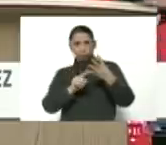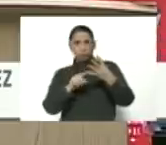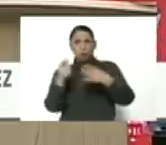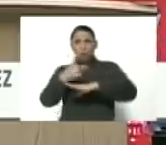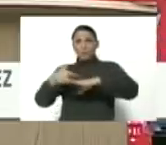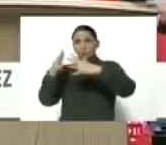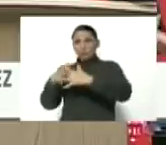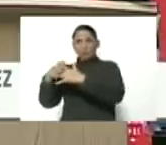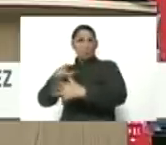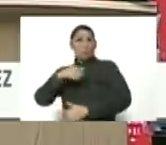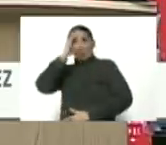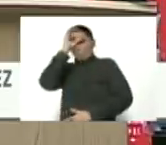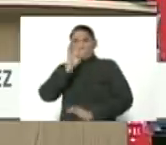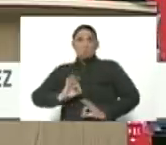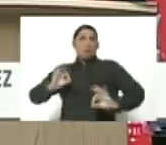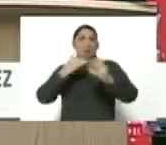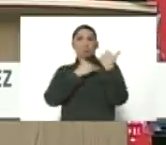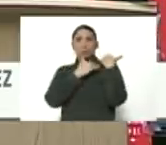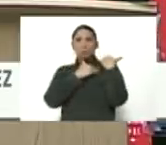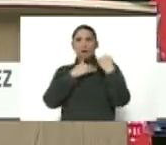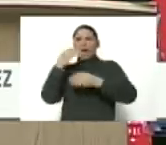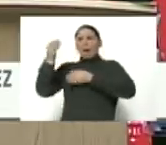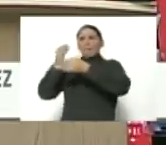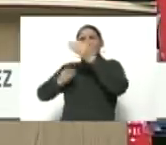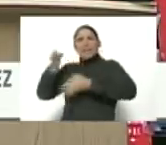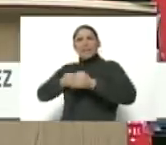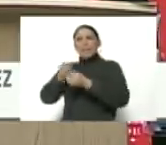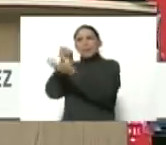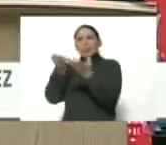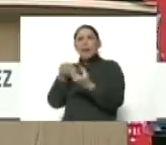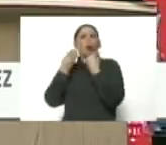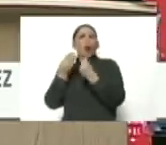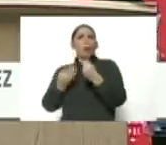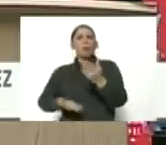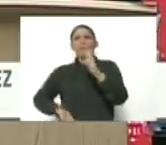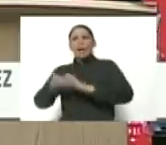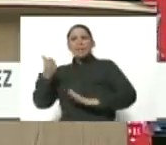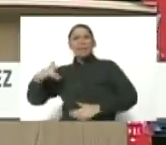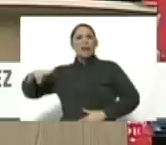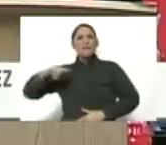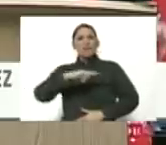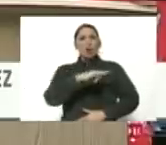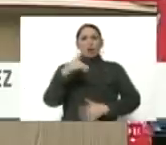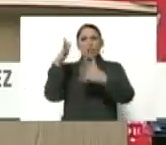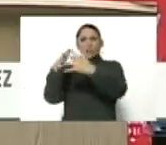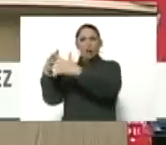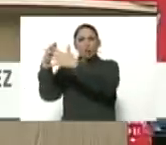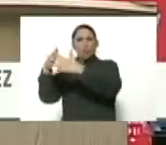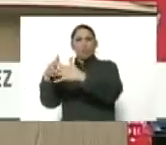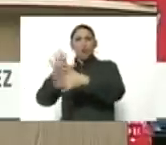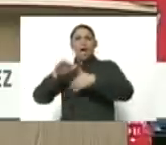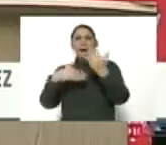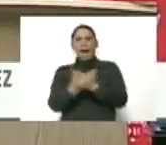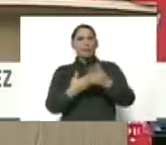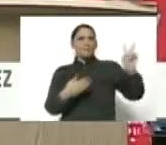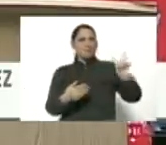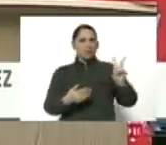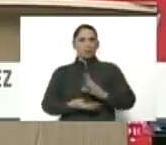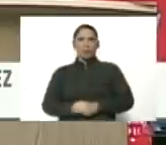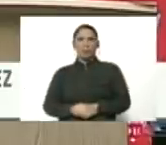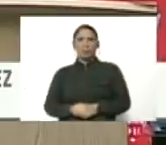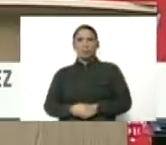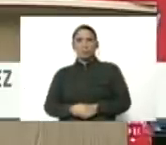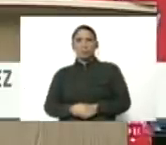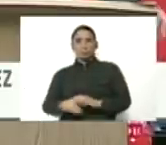Unidos de Norteamérica no tenía nada que ver, explíquenme ustedes cómo iban a salir unos aviones desde los Estados Unidos de Norteamérica a aterrizar en Venezuela,